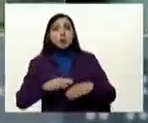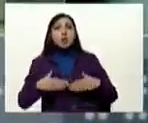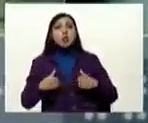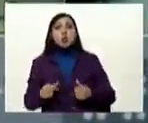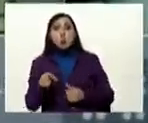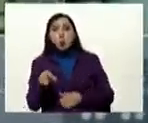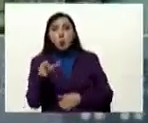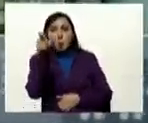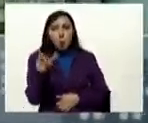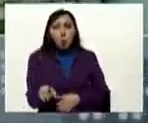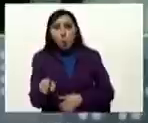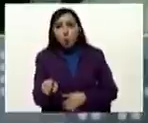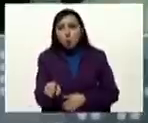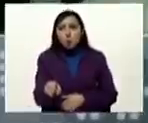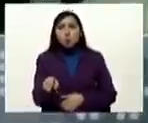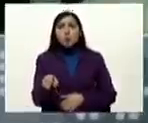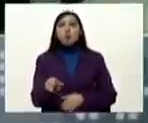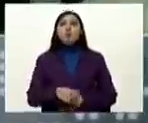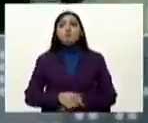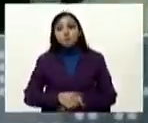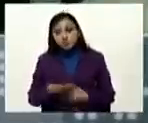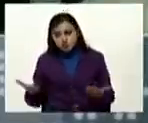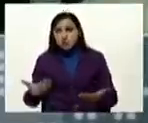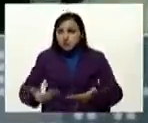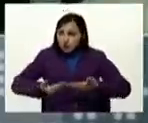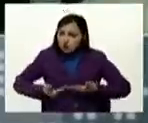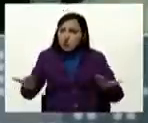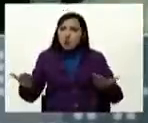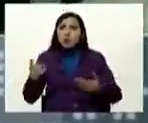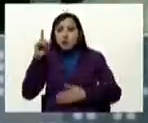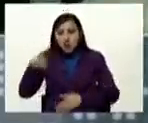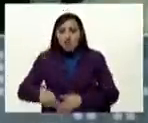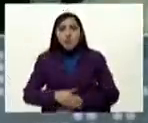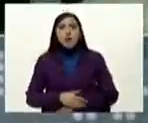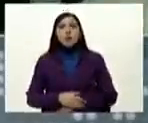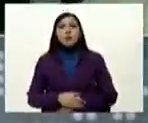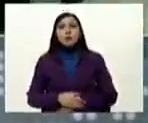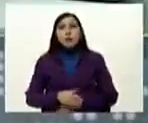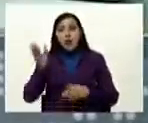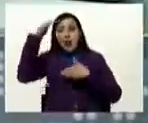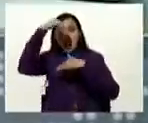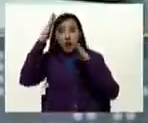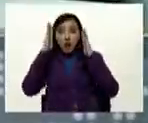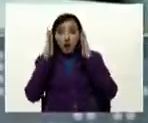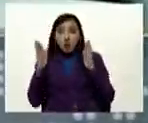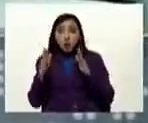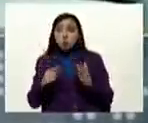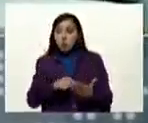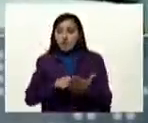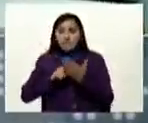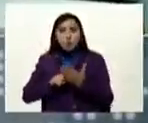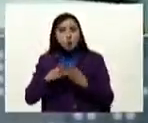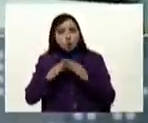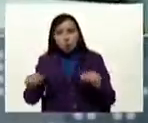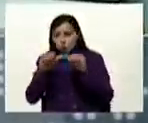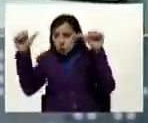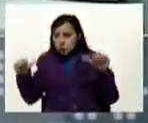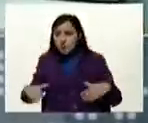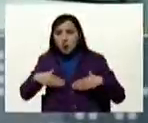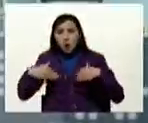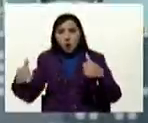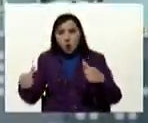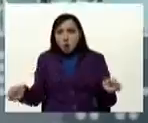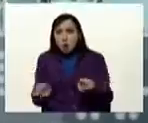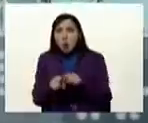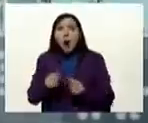Popular para la Salud Pública, garantíceme usted que la atención en todo el sistema público de salud es con